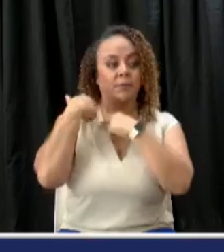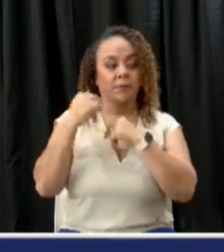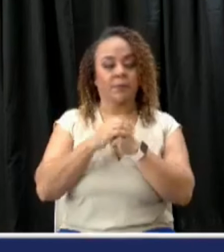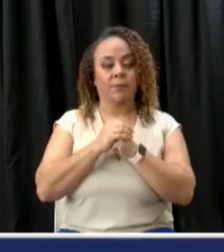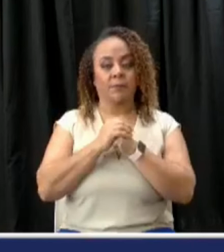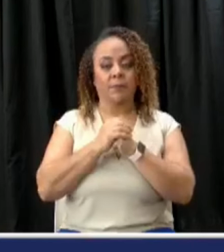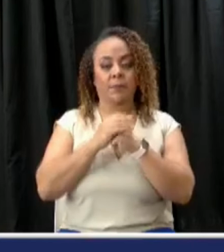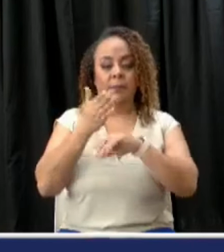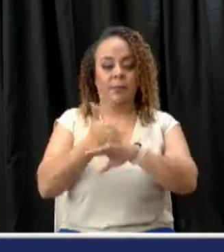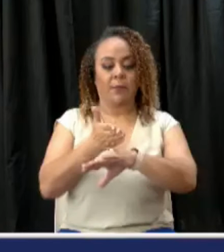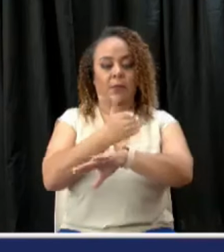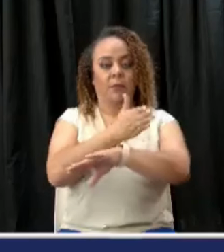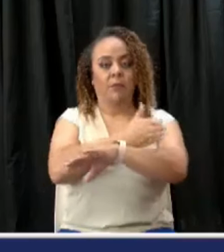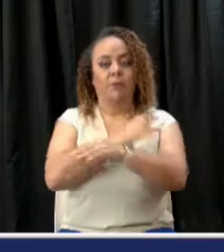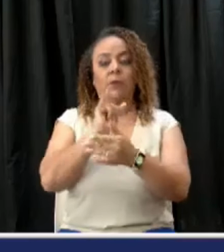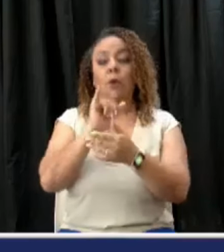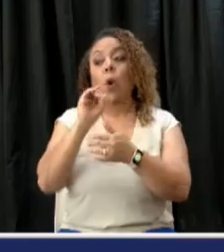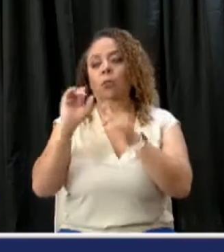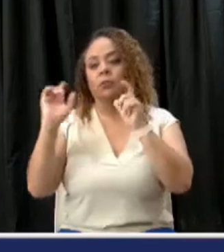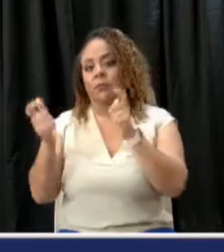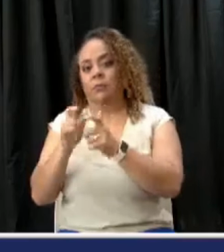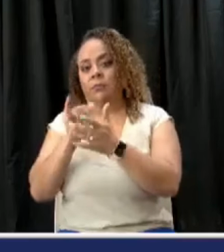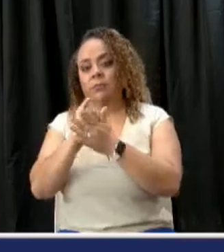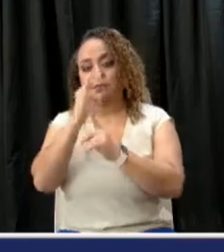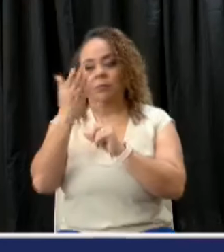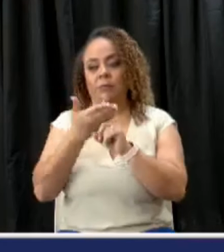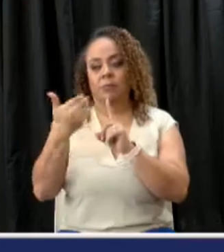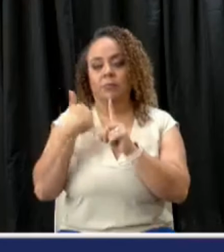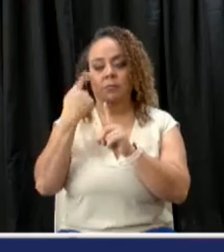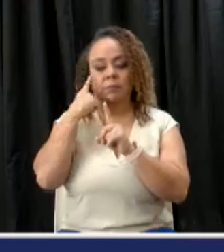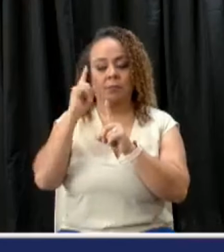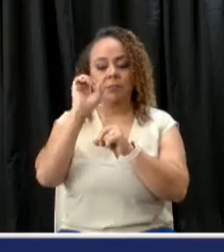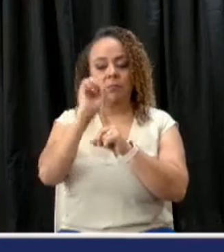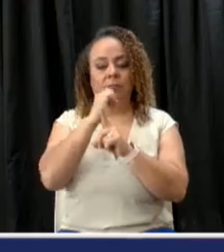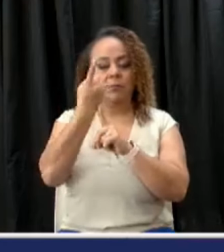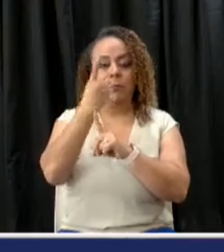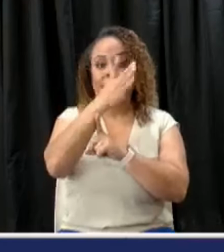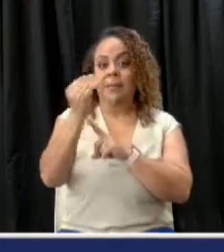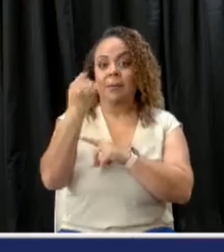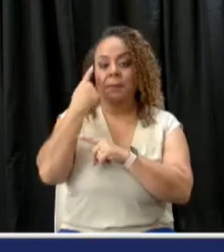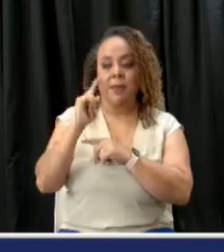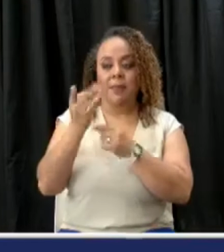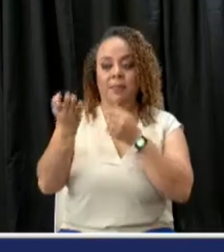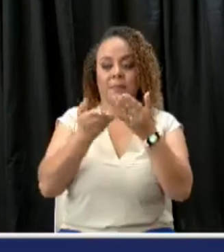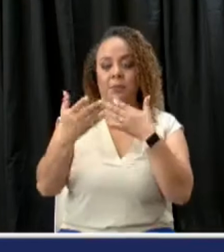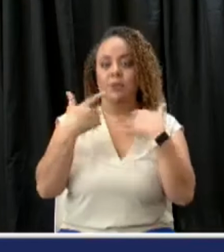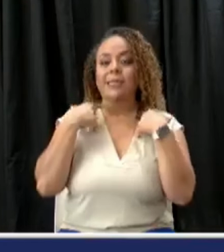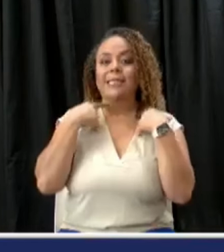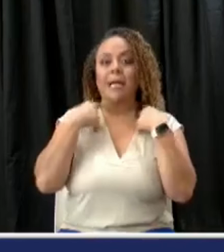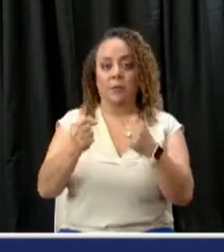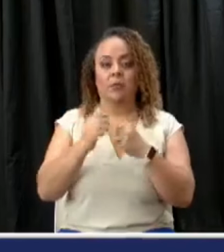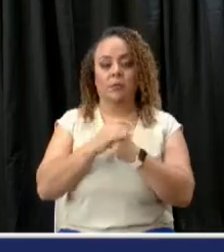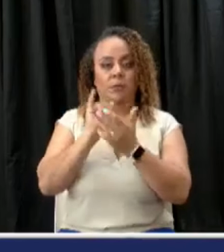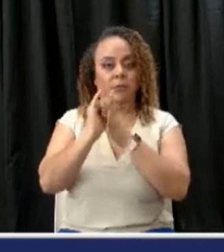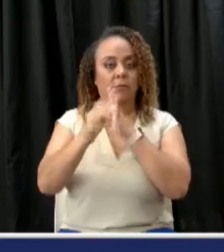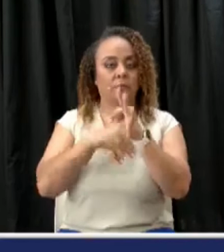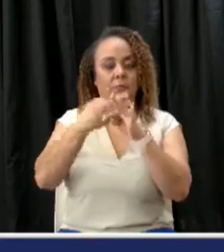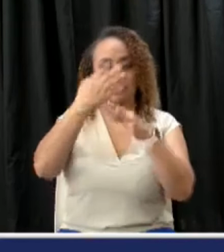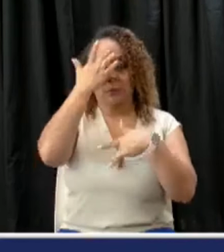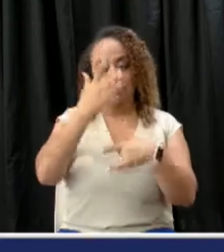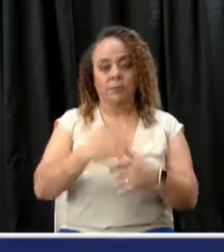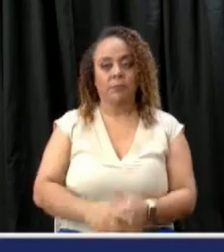en mejorar ese o disminuir ese impacto que tiene para la sociedad y para los servicios de salud este tipo de